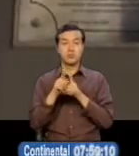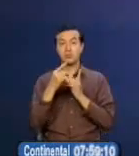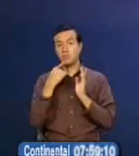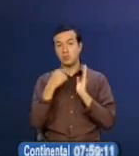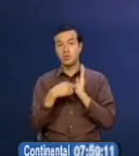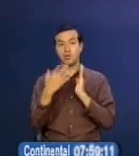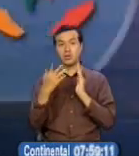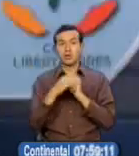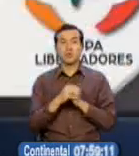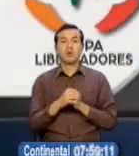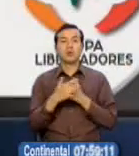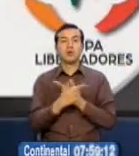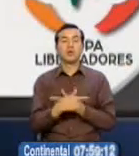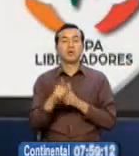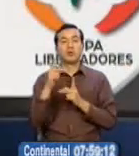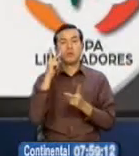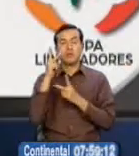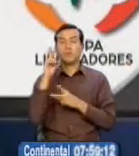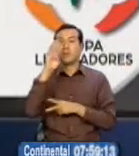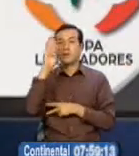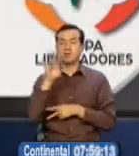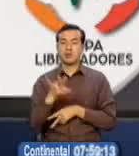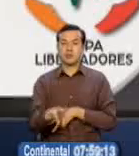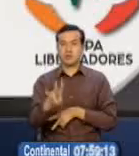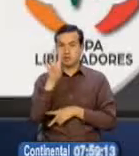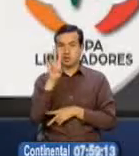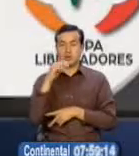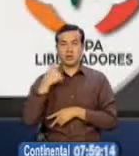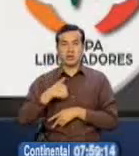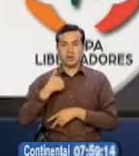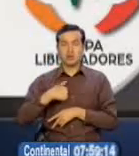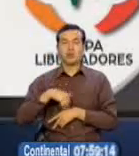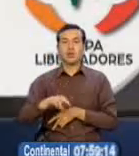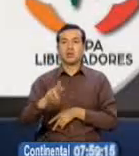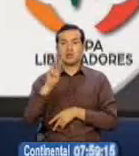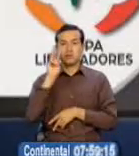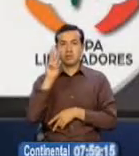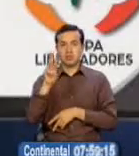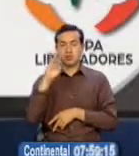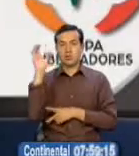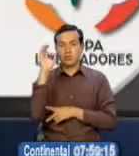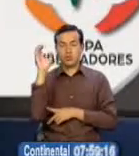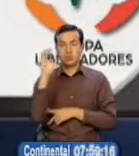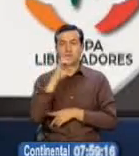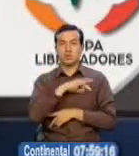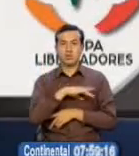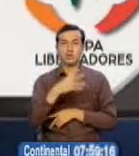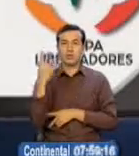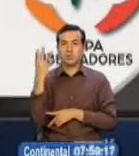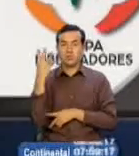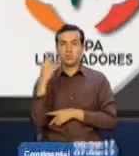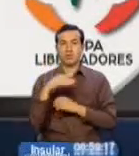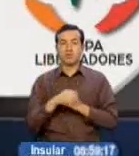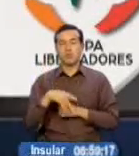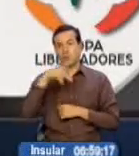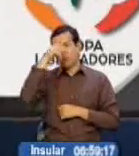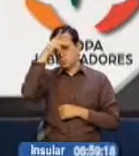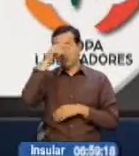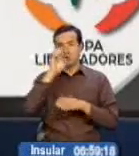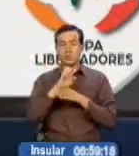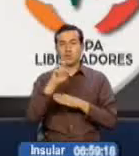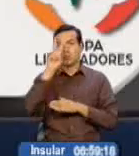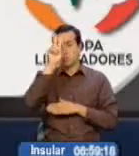serían: en la Libertadores, Brasil con 7, Argentina con 6, Colombia y Chile con 4, Perú,